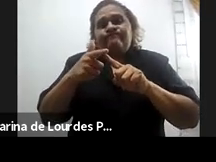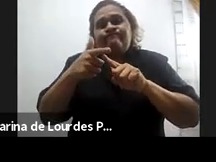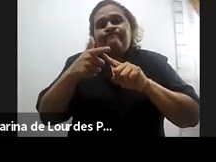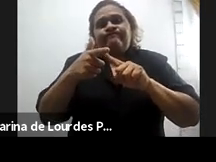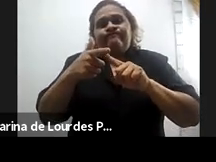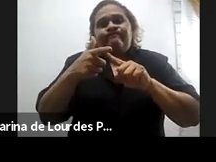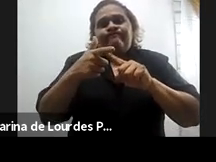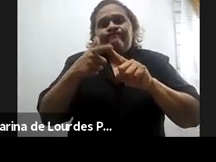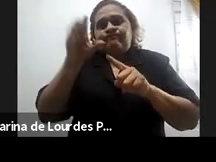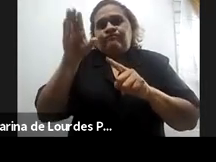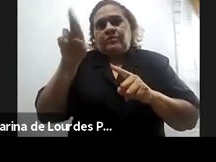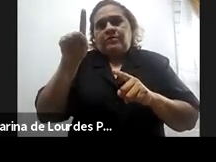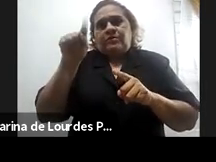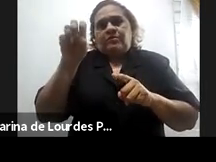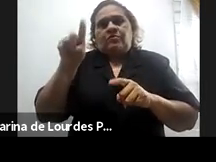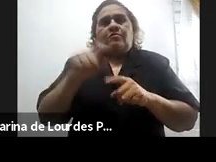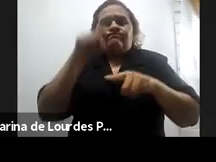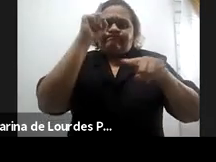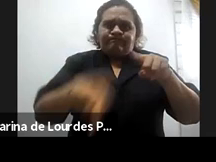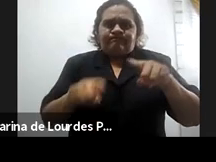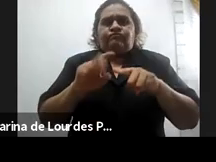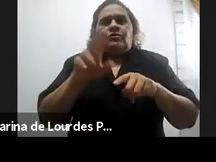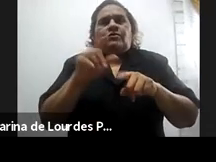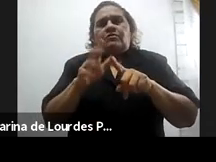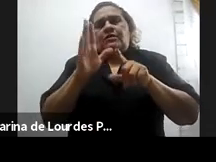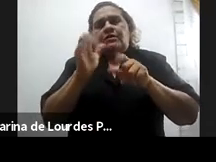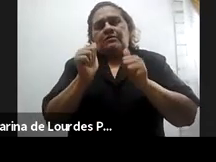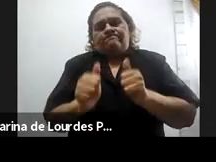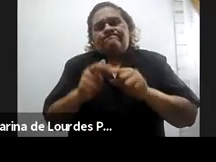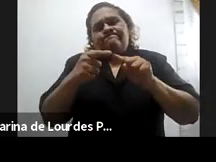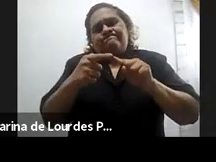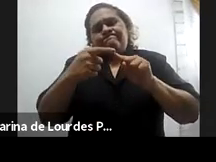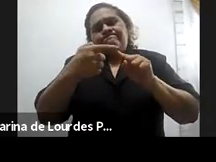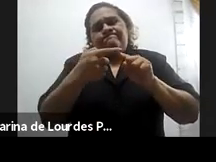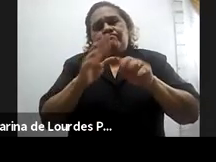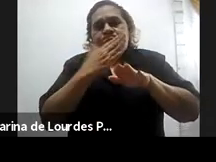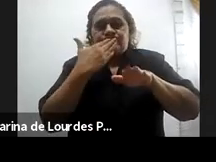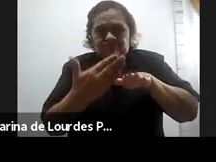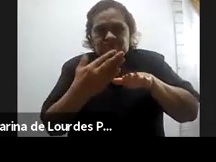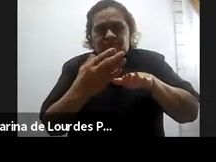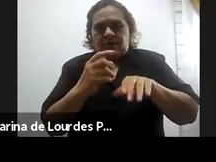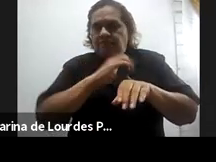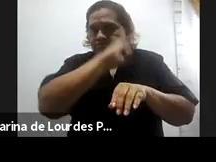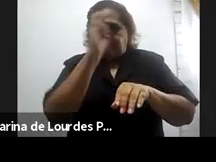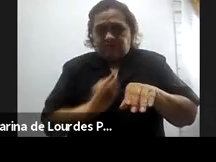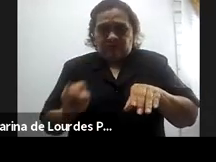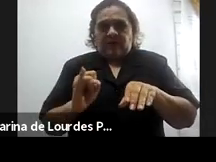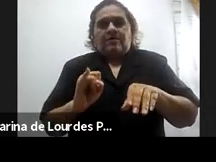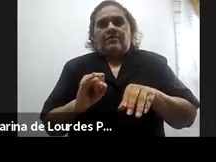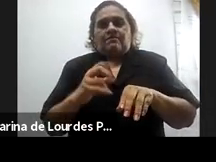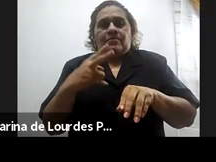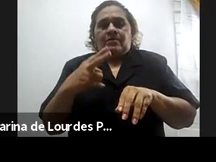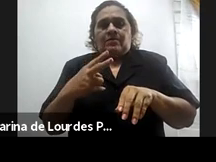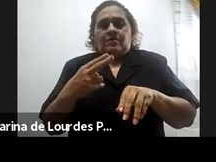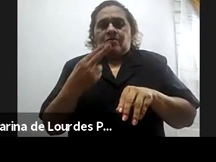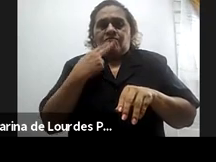corte, con la lima de cartón se quita el filo que haya quedado en las uñas y listo. Jamás utilicen estos alicates, ¿no?